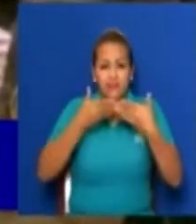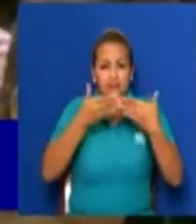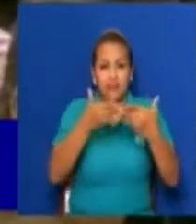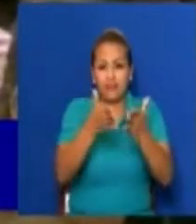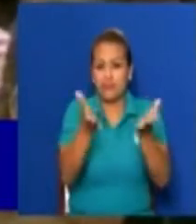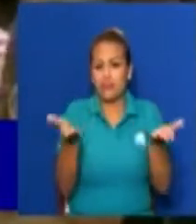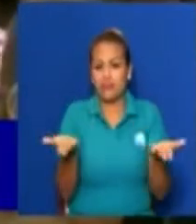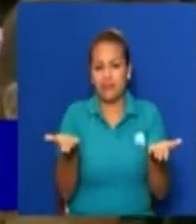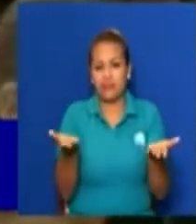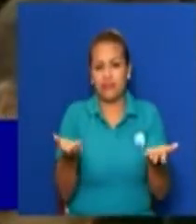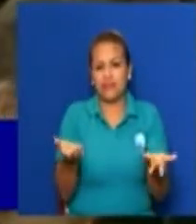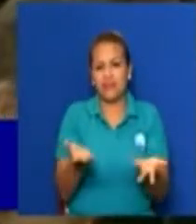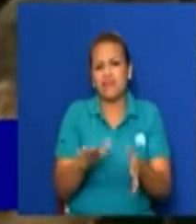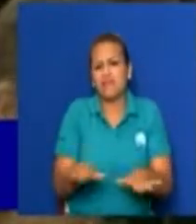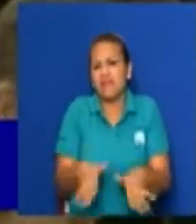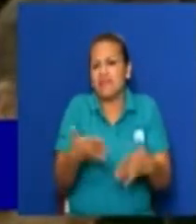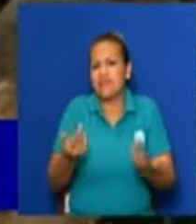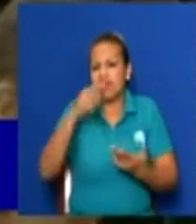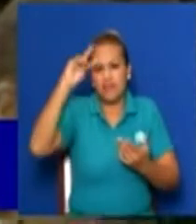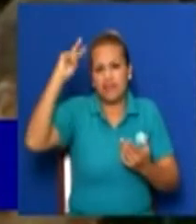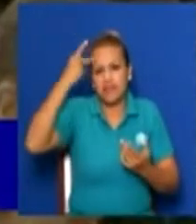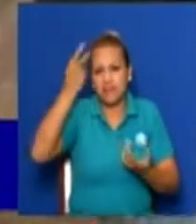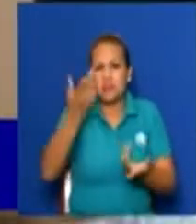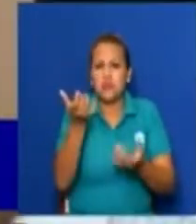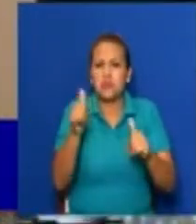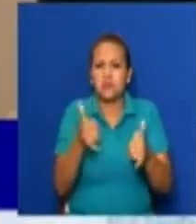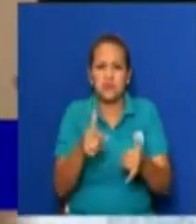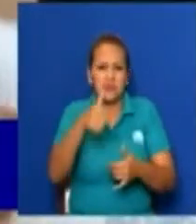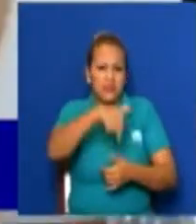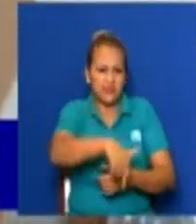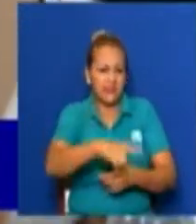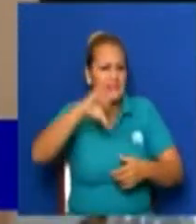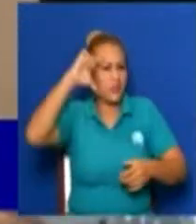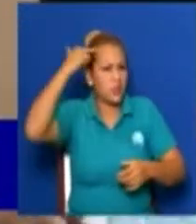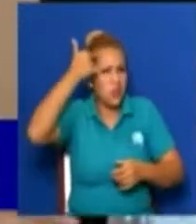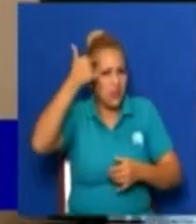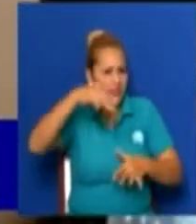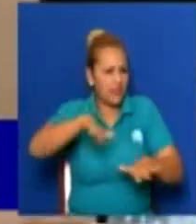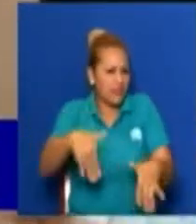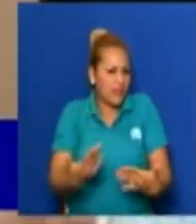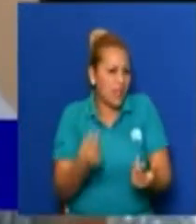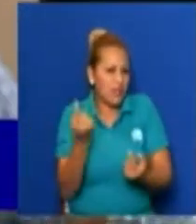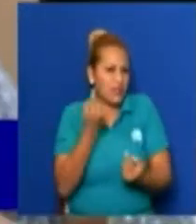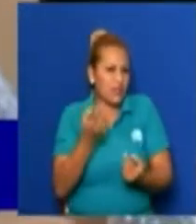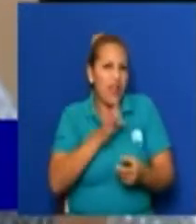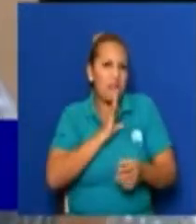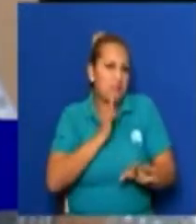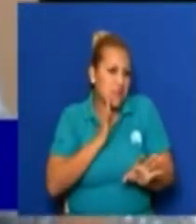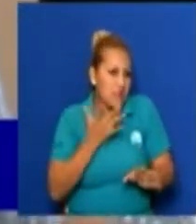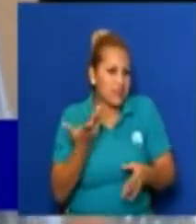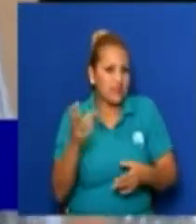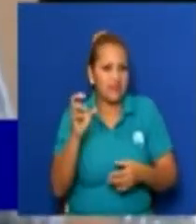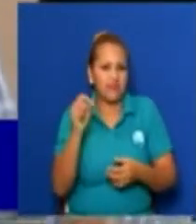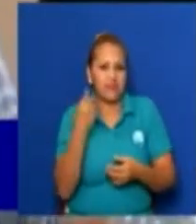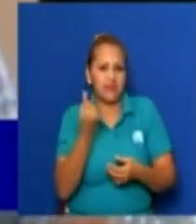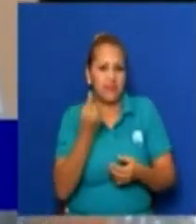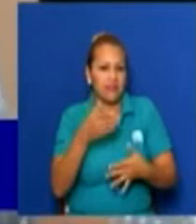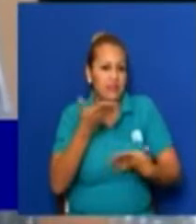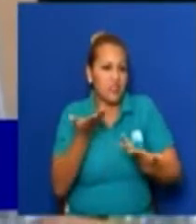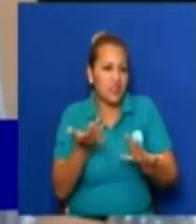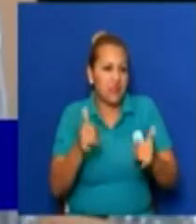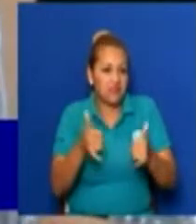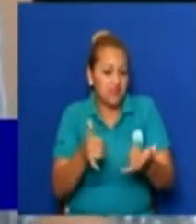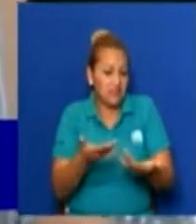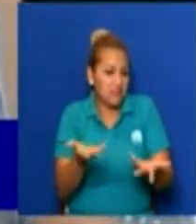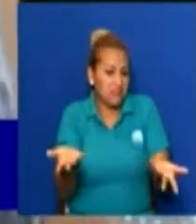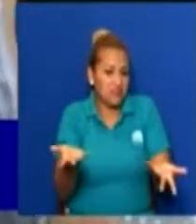¿Qué política va a jugar nuestro gobierno? Siempre va a ser solo una lucha, sudar nada más